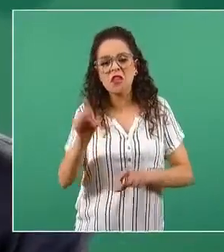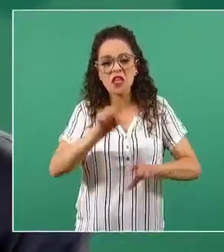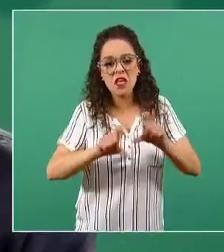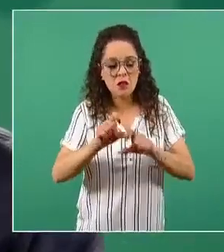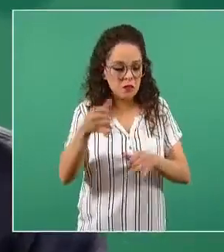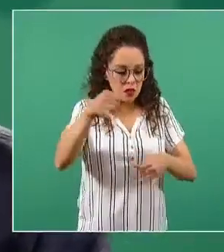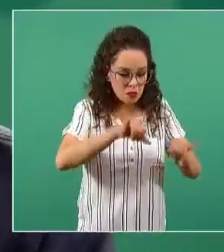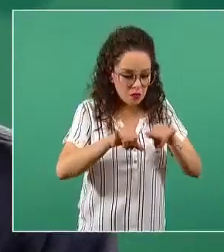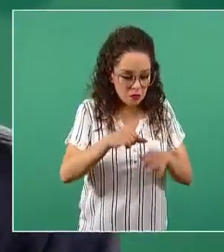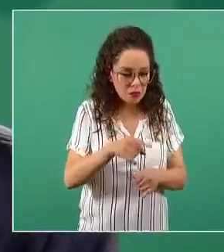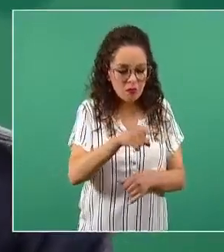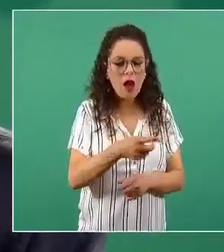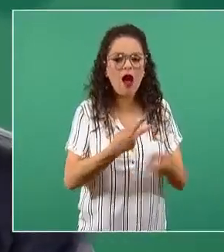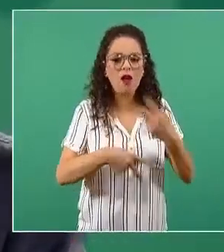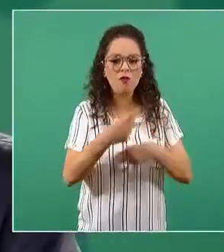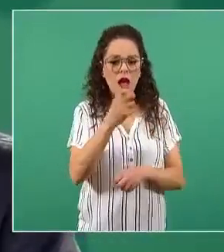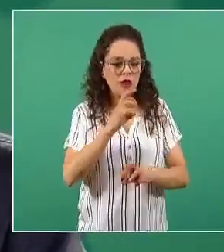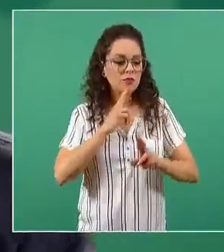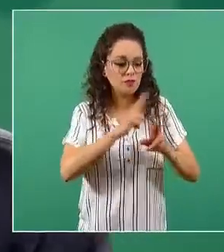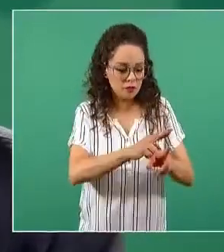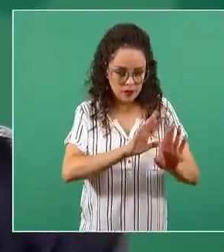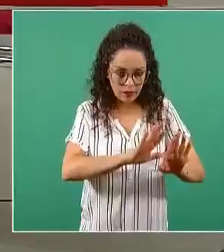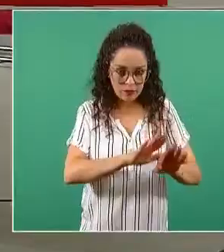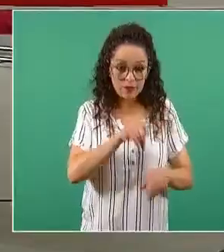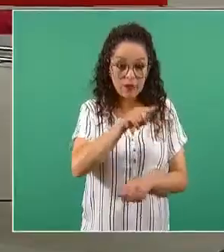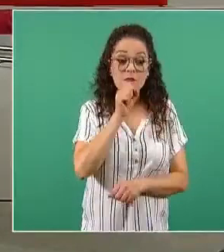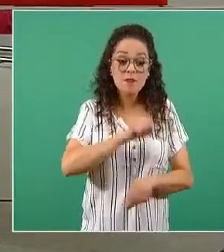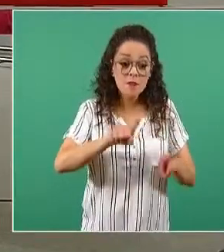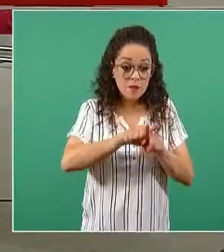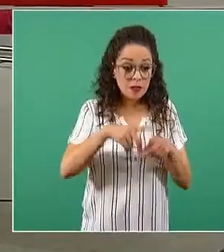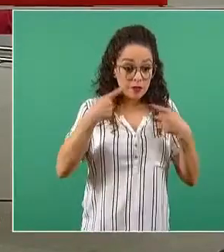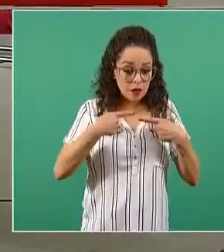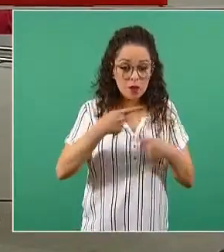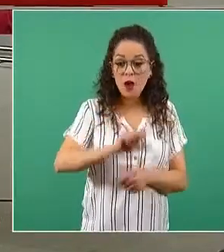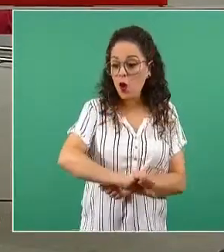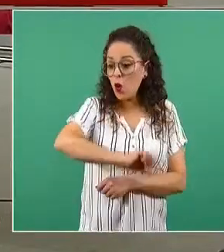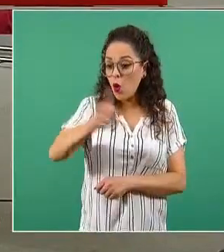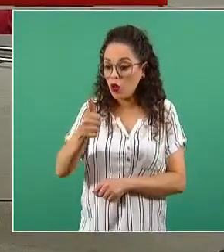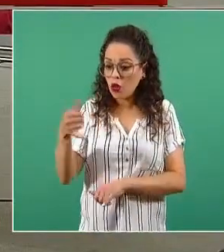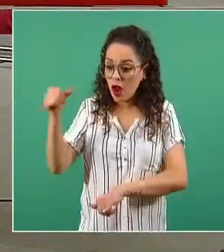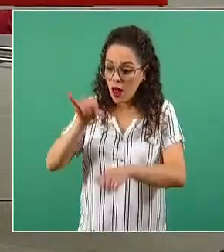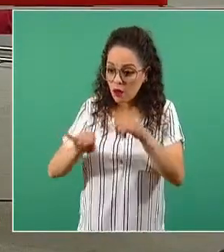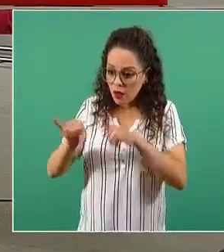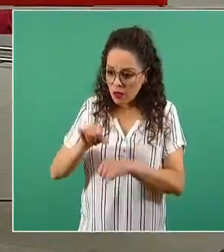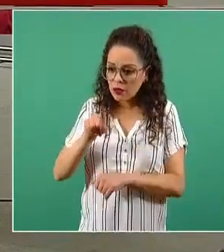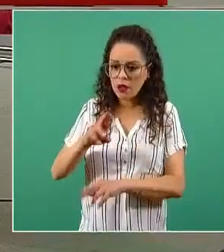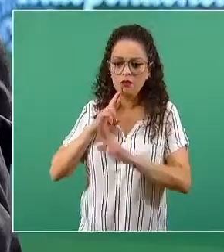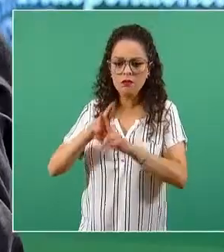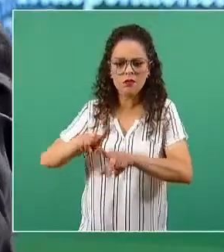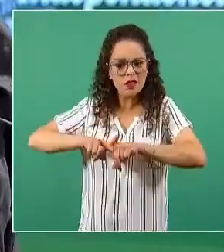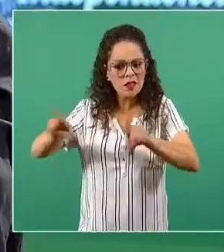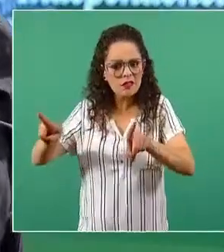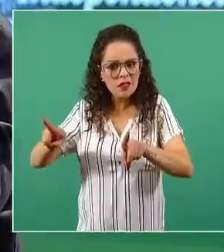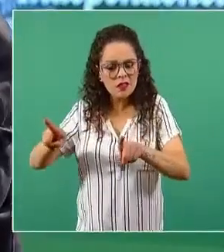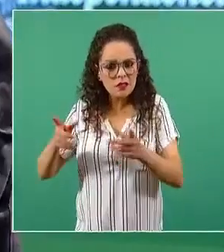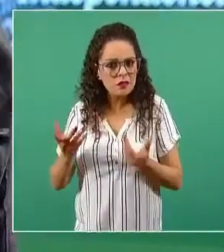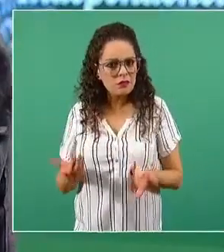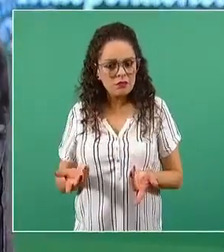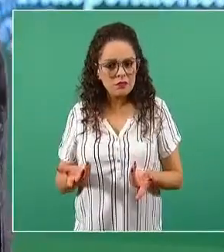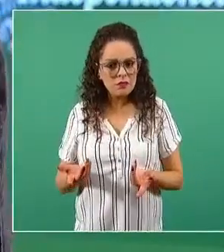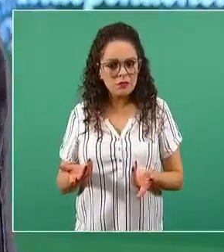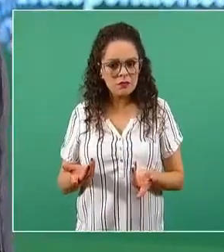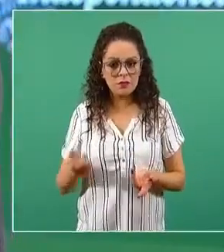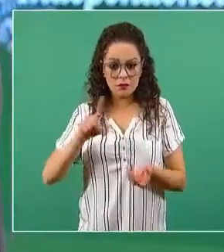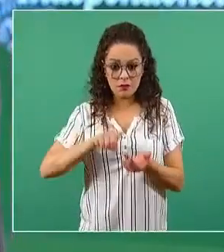y le da un resultado. Para la misma persona, el laboratorio 2 le puede dar un resultado completamente diferente. Y no